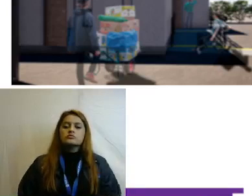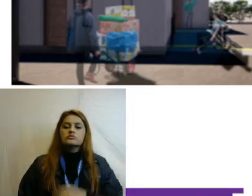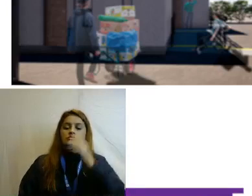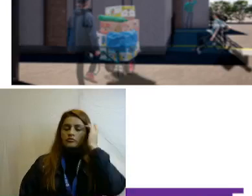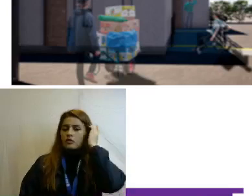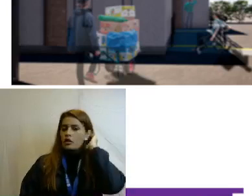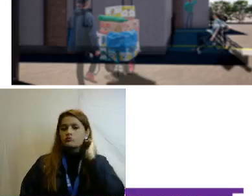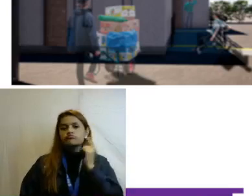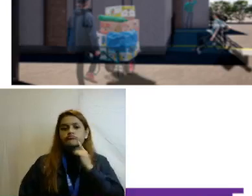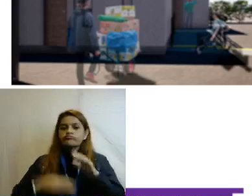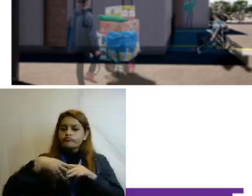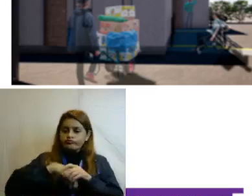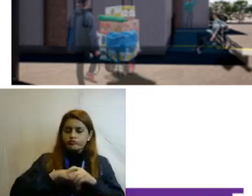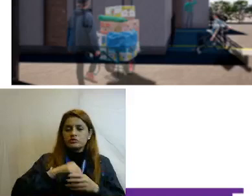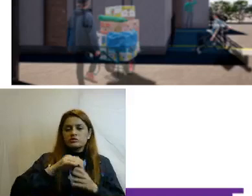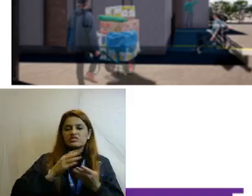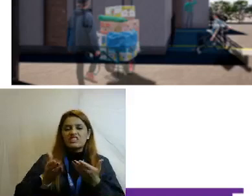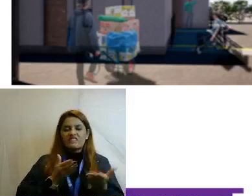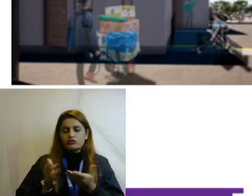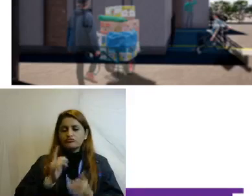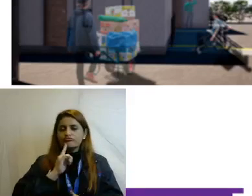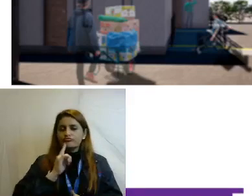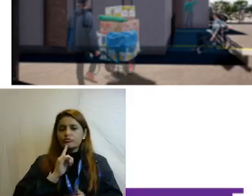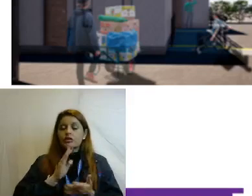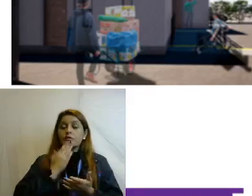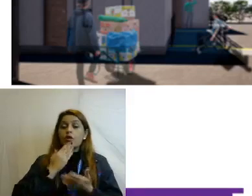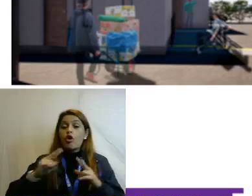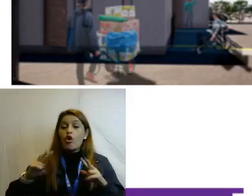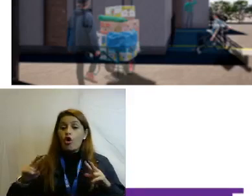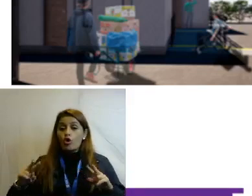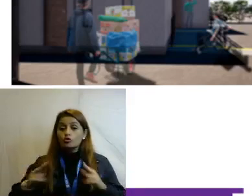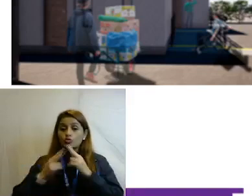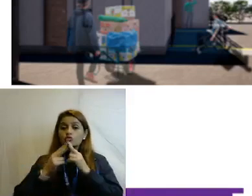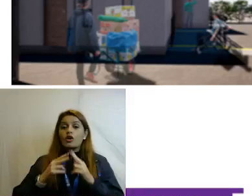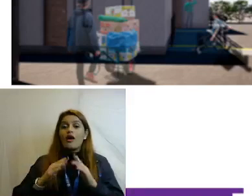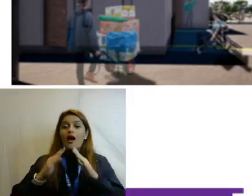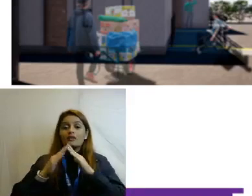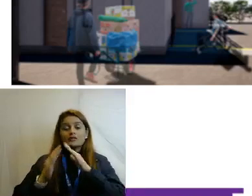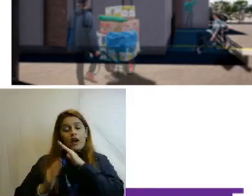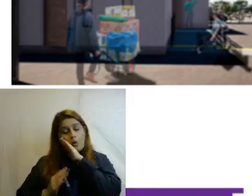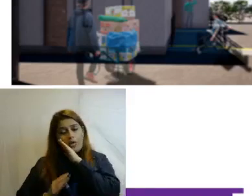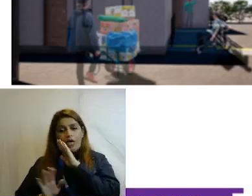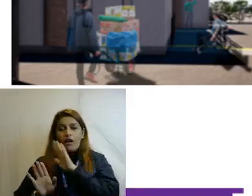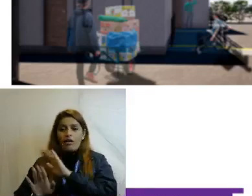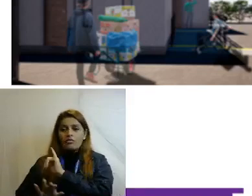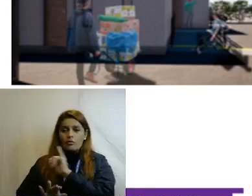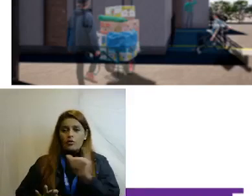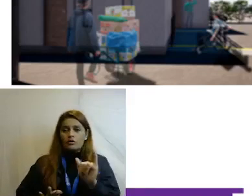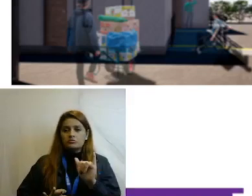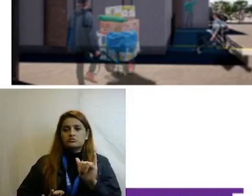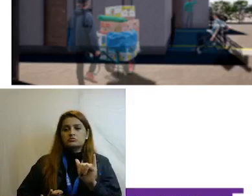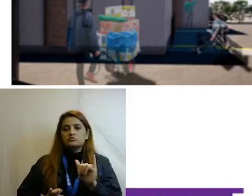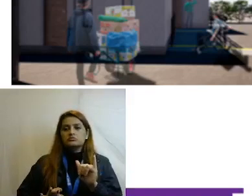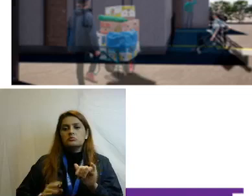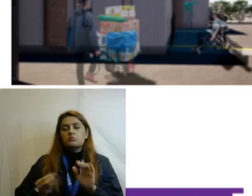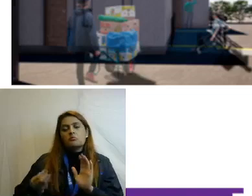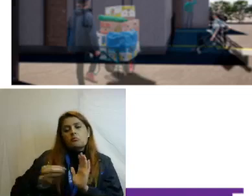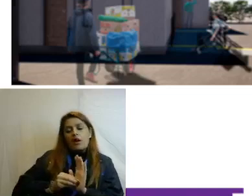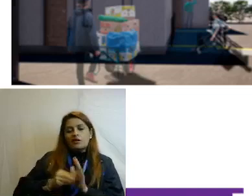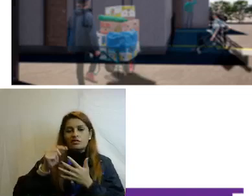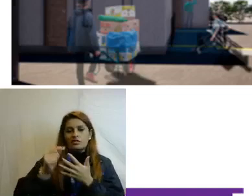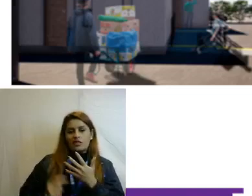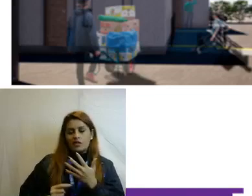servicios que requieren y lo que corresponde a la construcción Padre Demetrio. Ahí después quizás nos pueden dar algunos detalles,